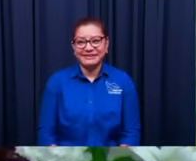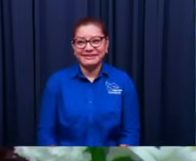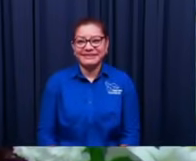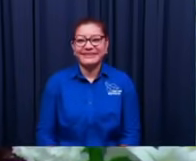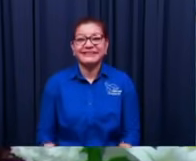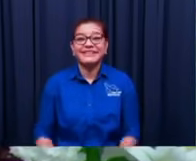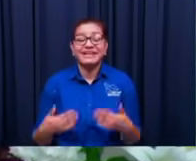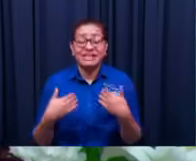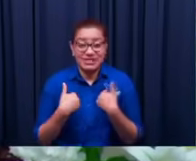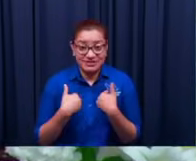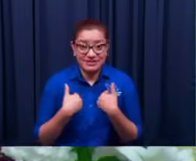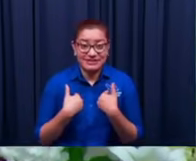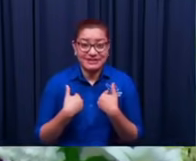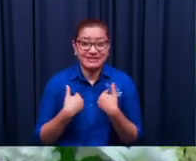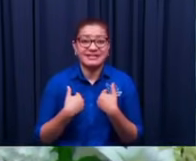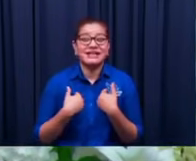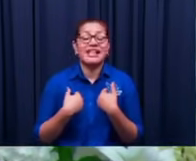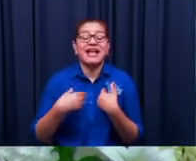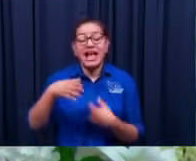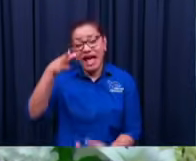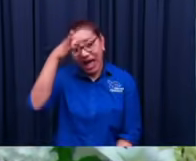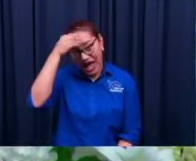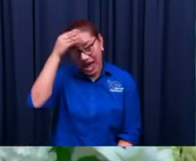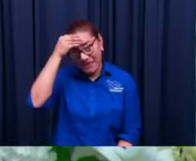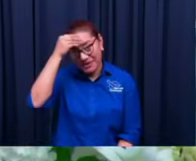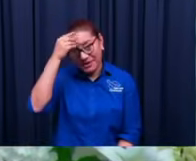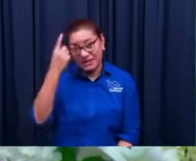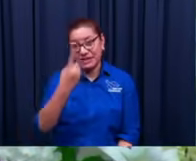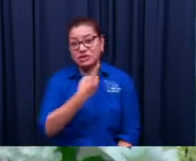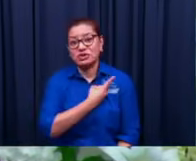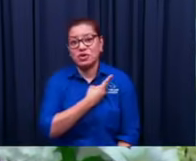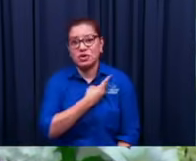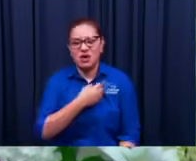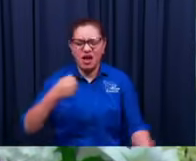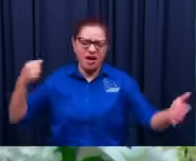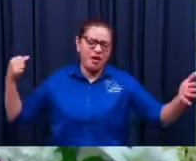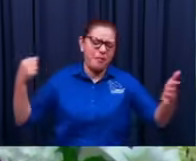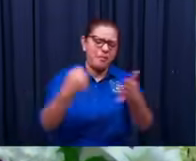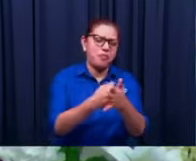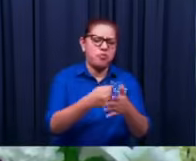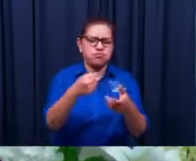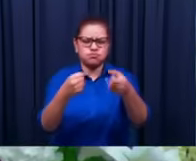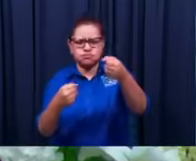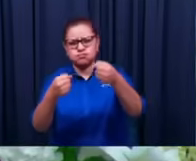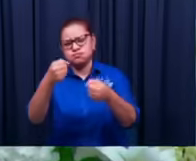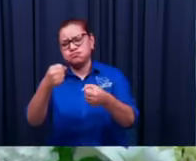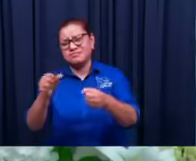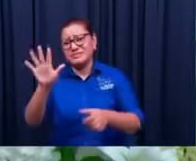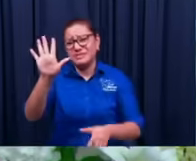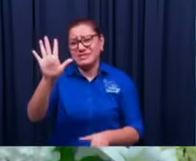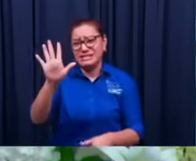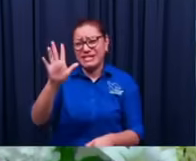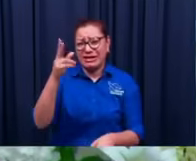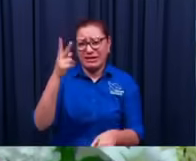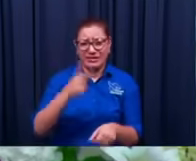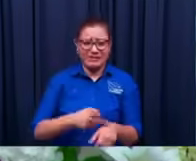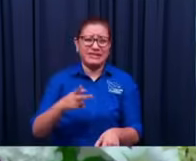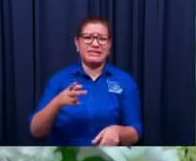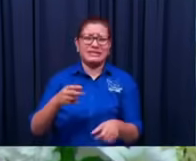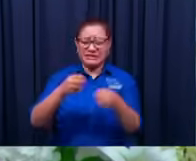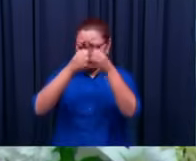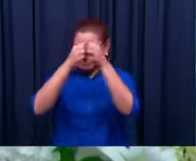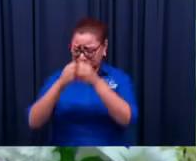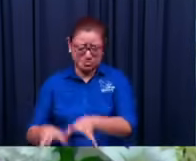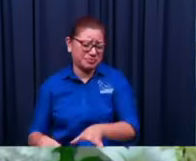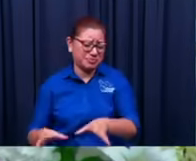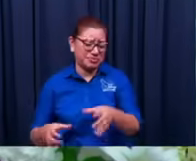Sí, mira, yo también aprendí solo. Y le choqué como 5 veces el carro a mi papá. Pero así de